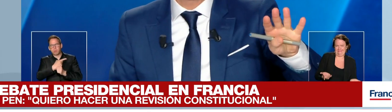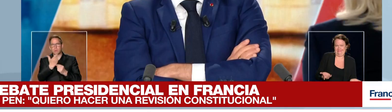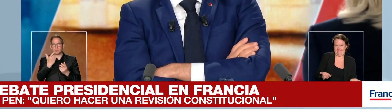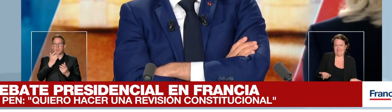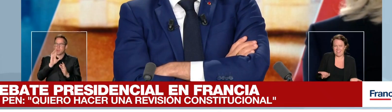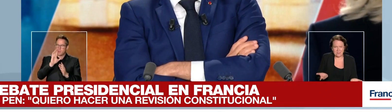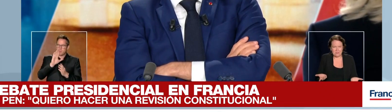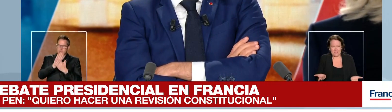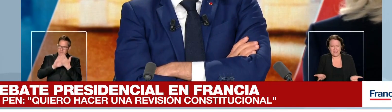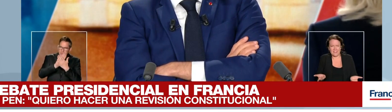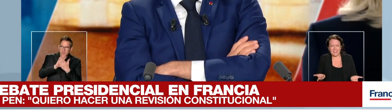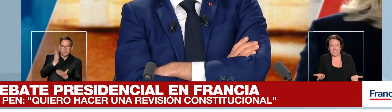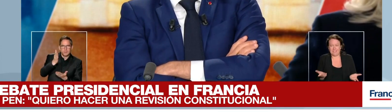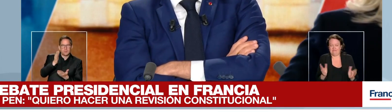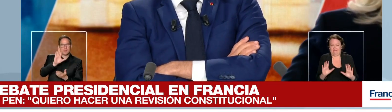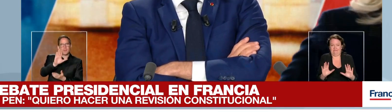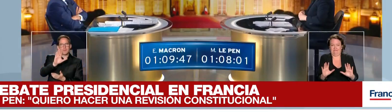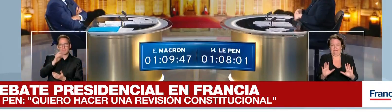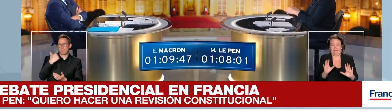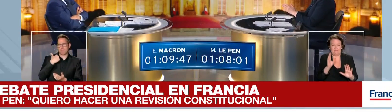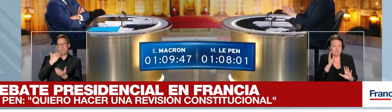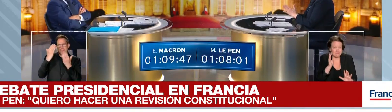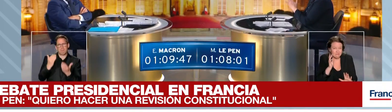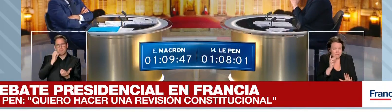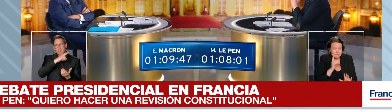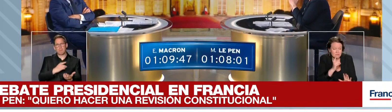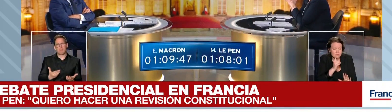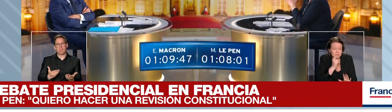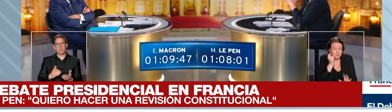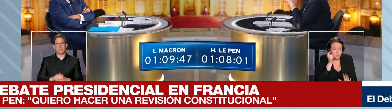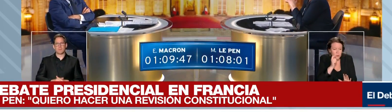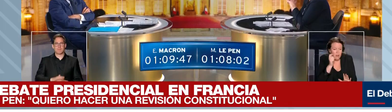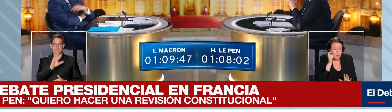Simplemente. Lo digo porque. Señor Macron. Eso es claramente una mentira.